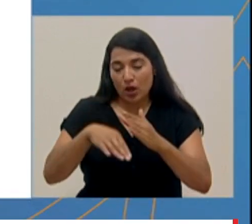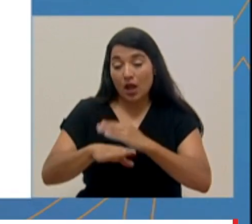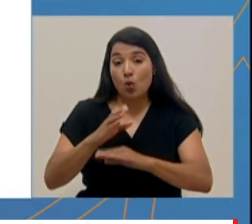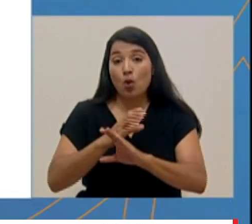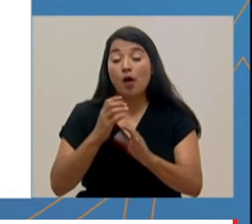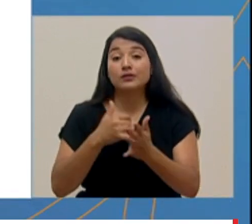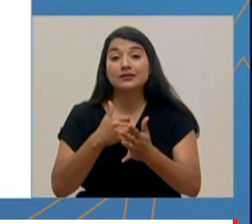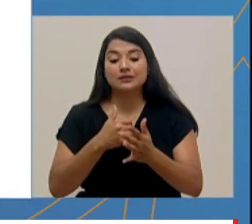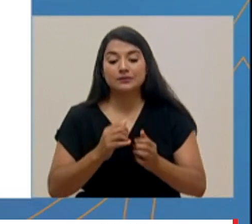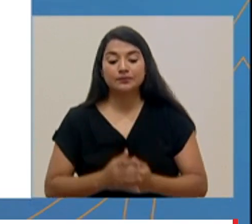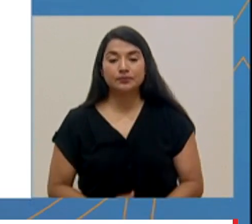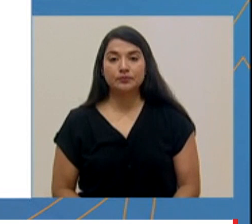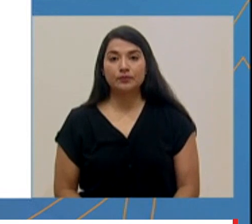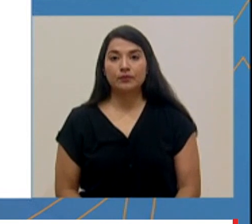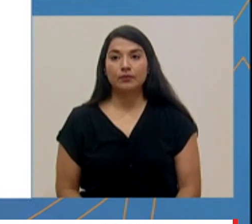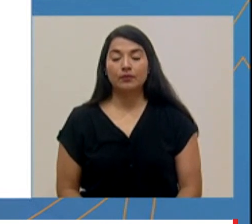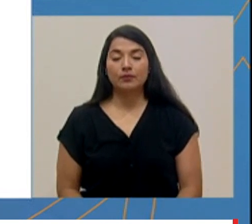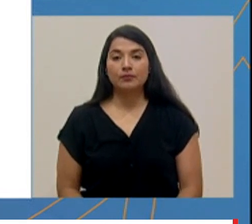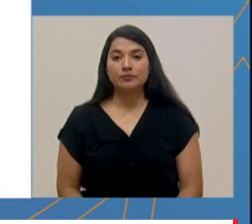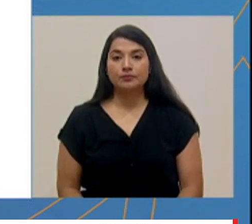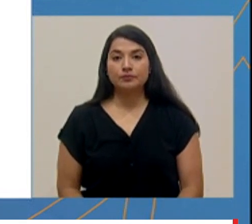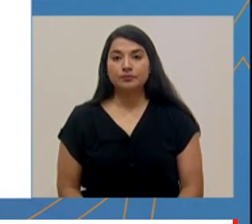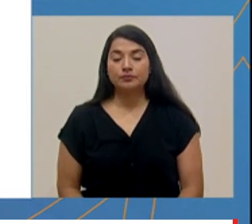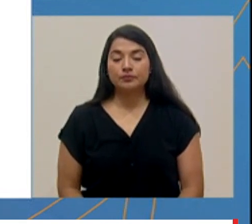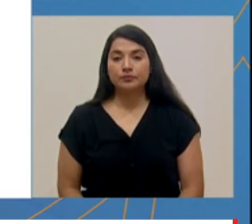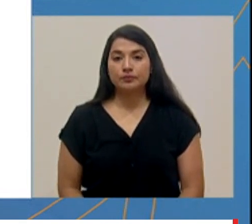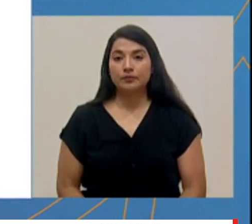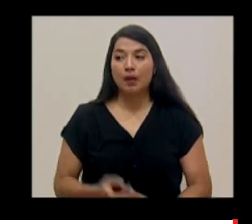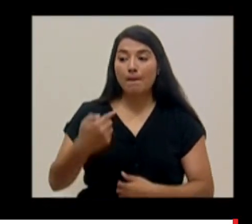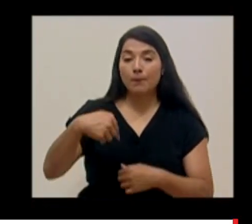Permítame, don Román, ahí está la filmina. La anterior a esta.